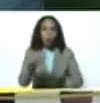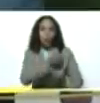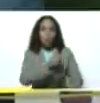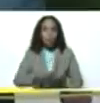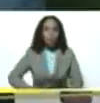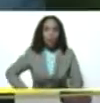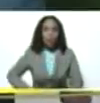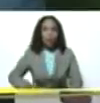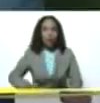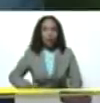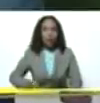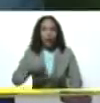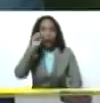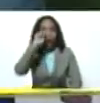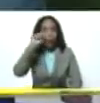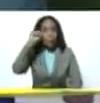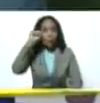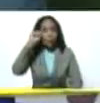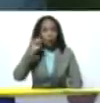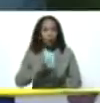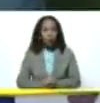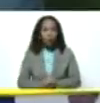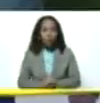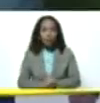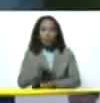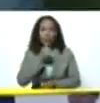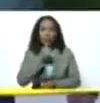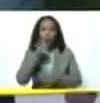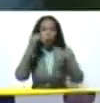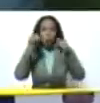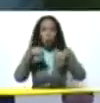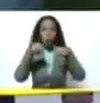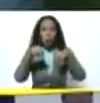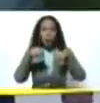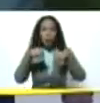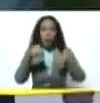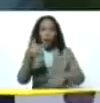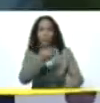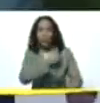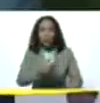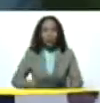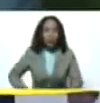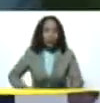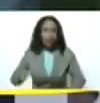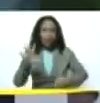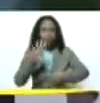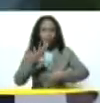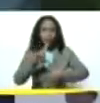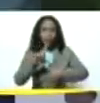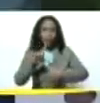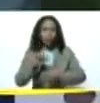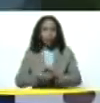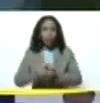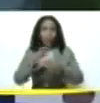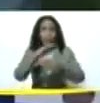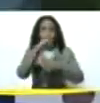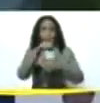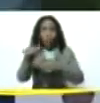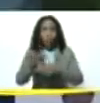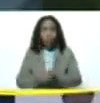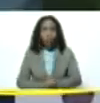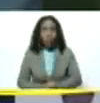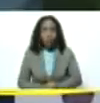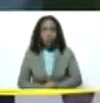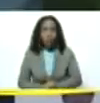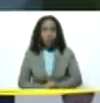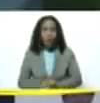presidente Alberto Fernández, quien hoy es el presidente de América Latina y del Caribe.